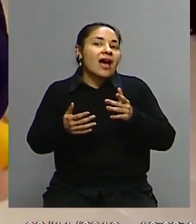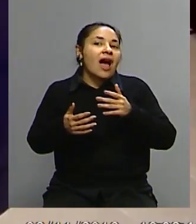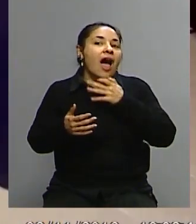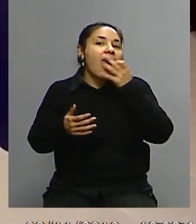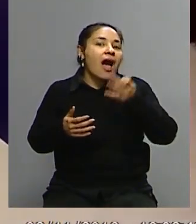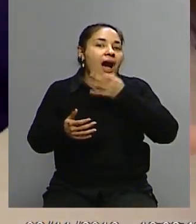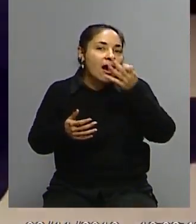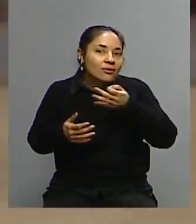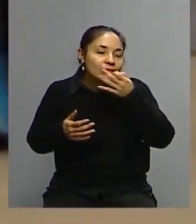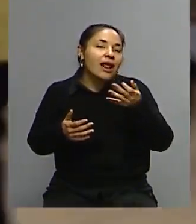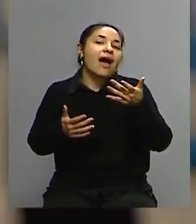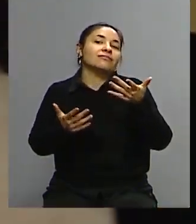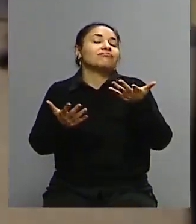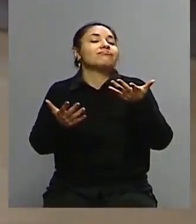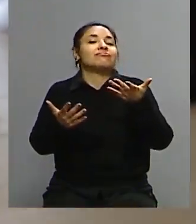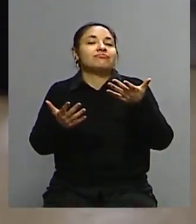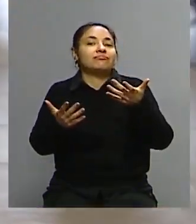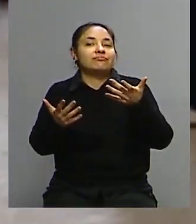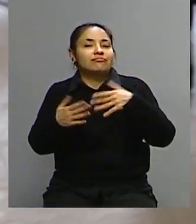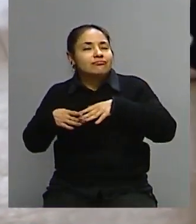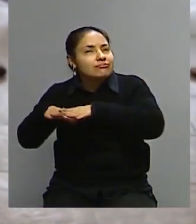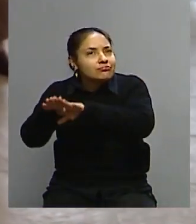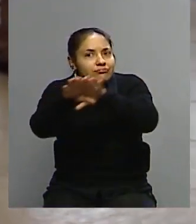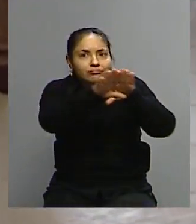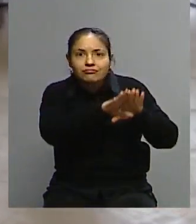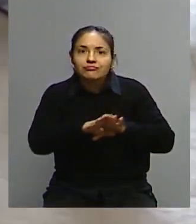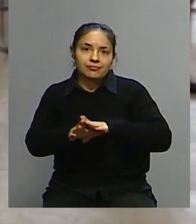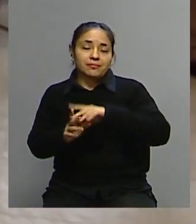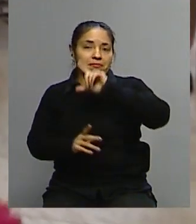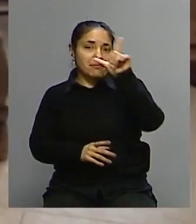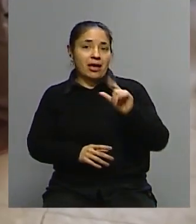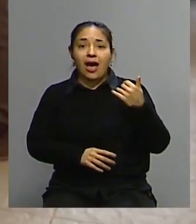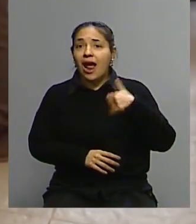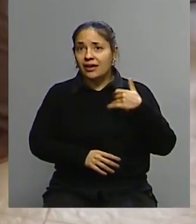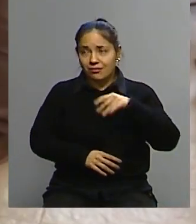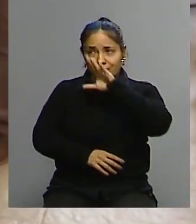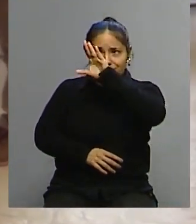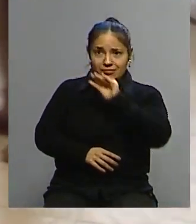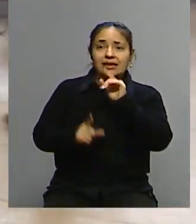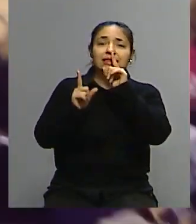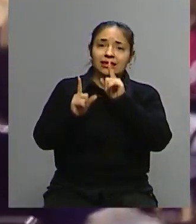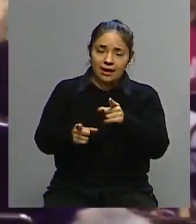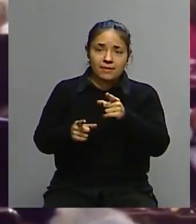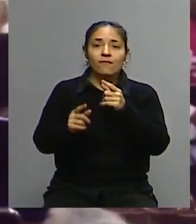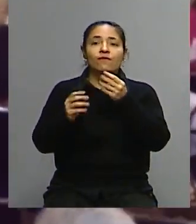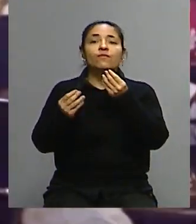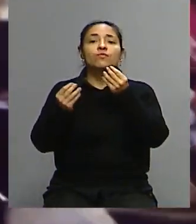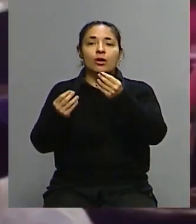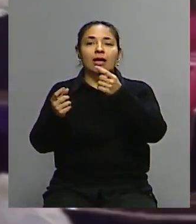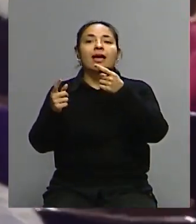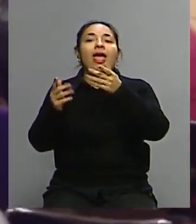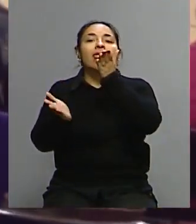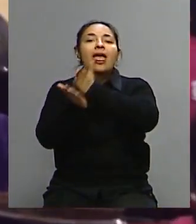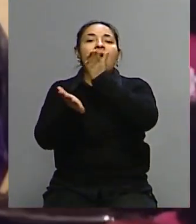trata de unificarse, que Argentina también lo adopta por las convenciones, la Convención Interamericana de Derechos Humanos de las